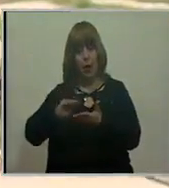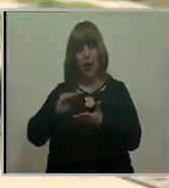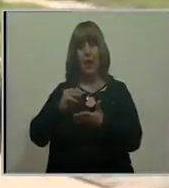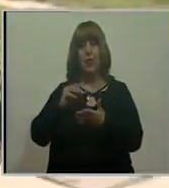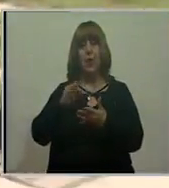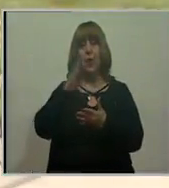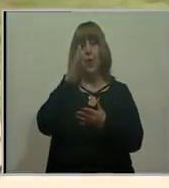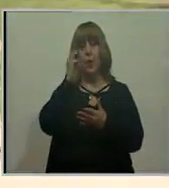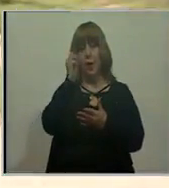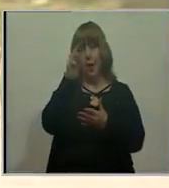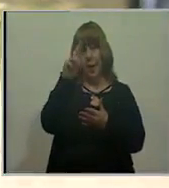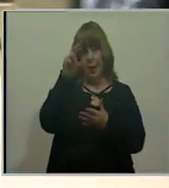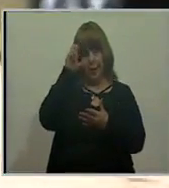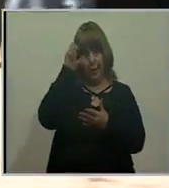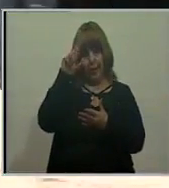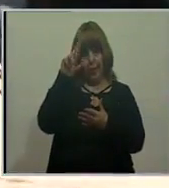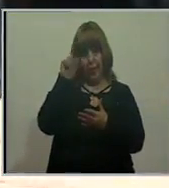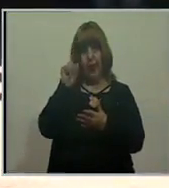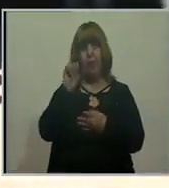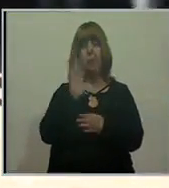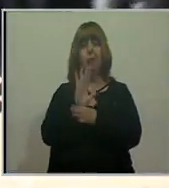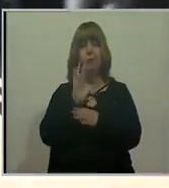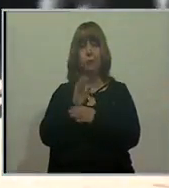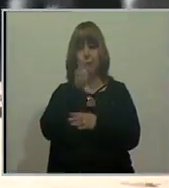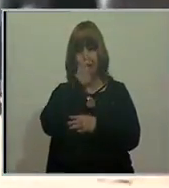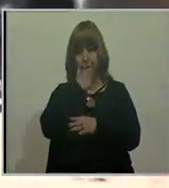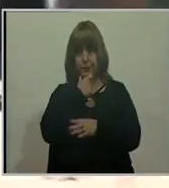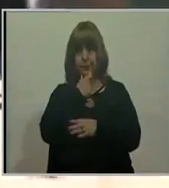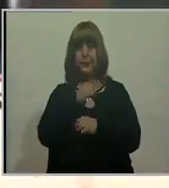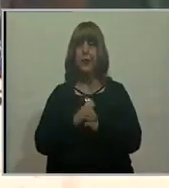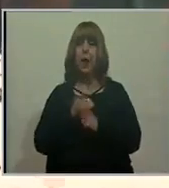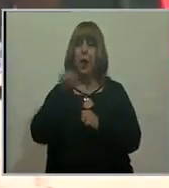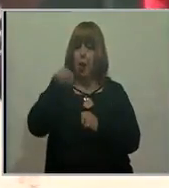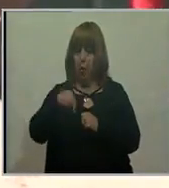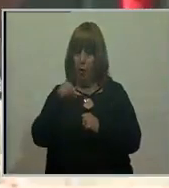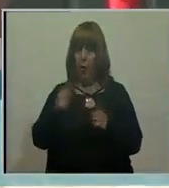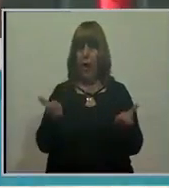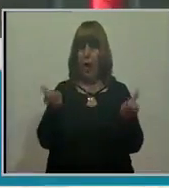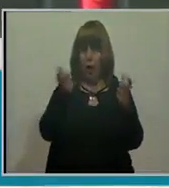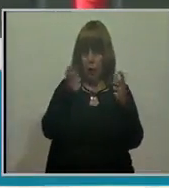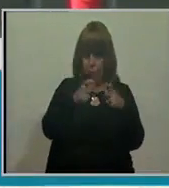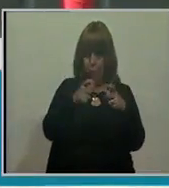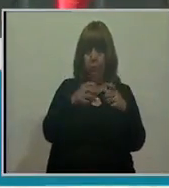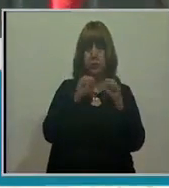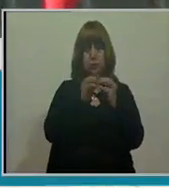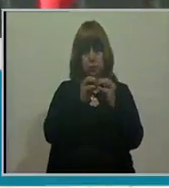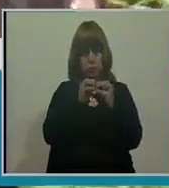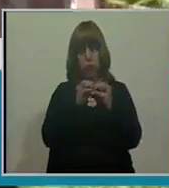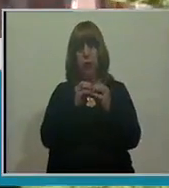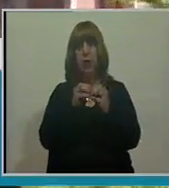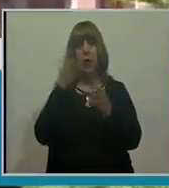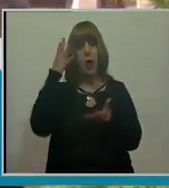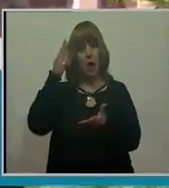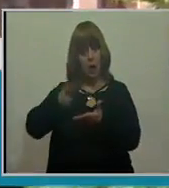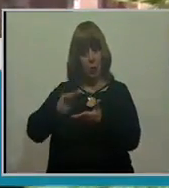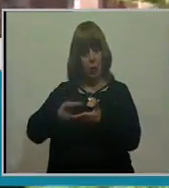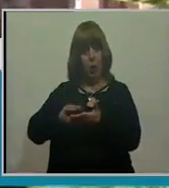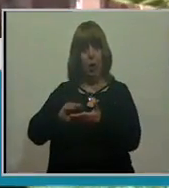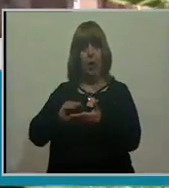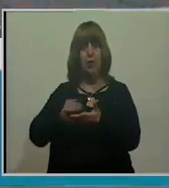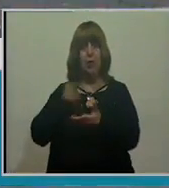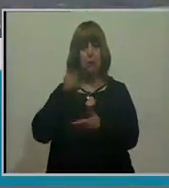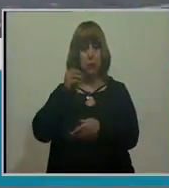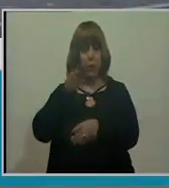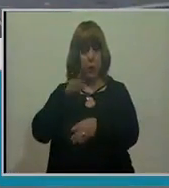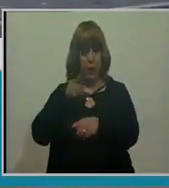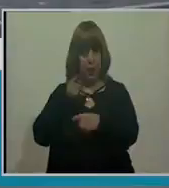Tenemos una audiencia en la que se va a tratar la oposición de la defensa del imputado Gómez al requerimiento fiscal de elevación a